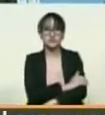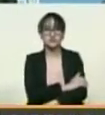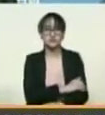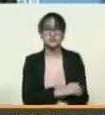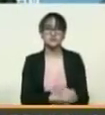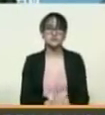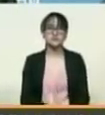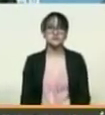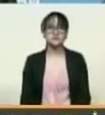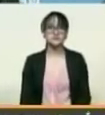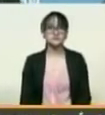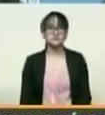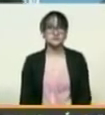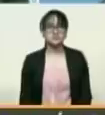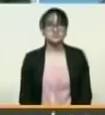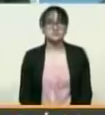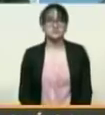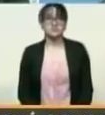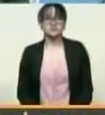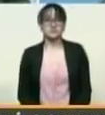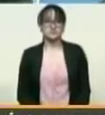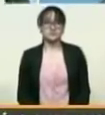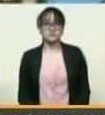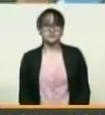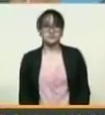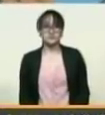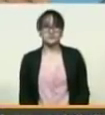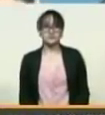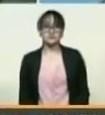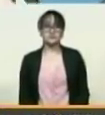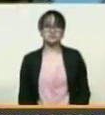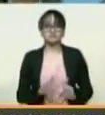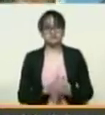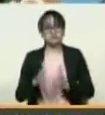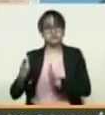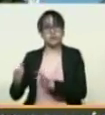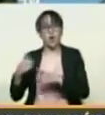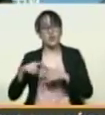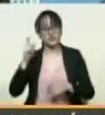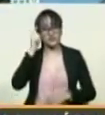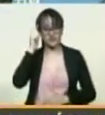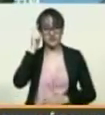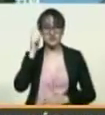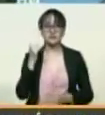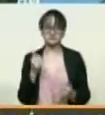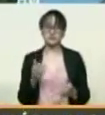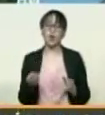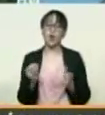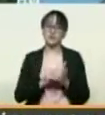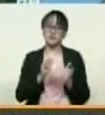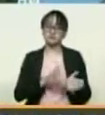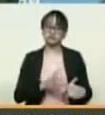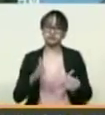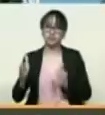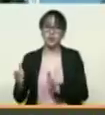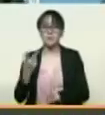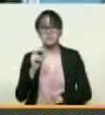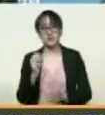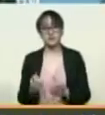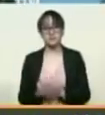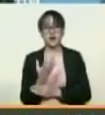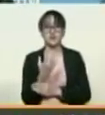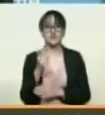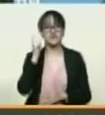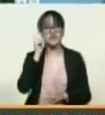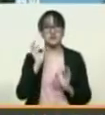existen, de nuevo la oposición pidió mover la fecha, y la fecha fue una vez más pospuesta para el 20 de mayo. De